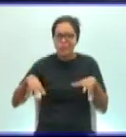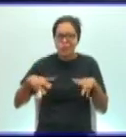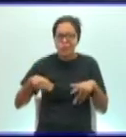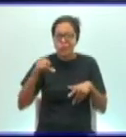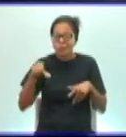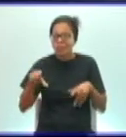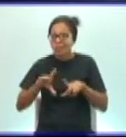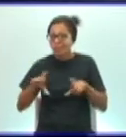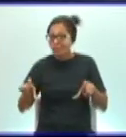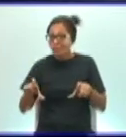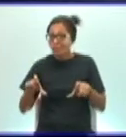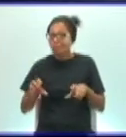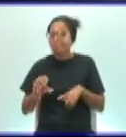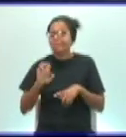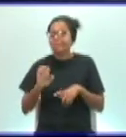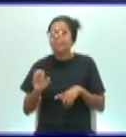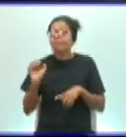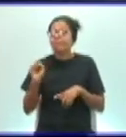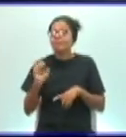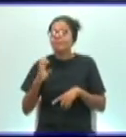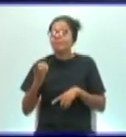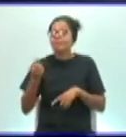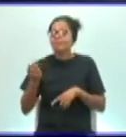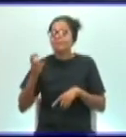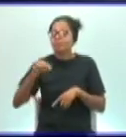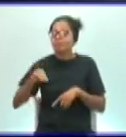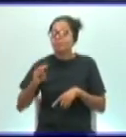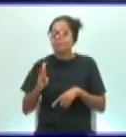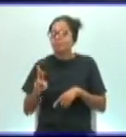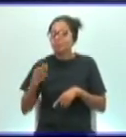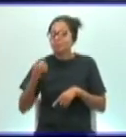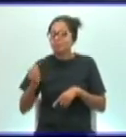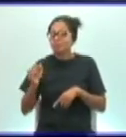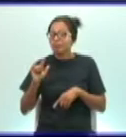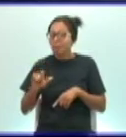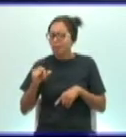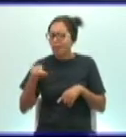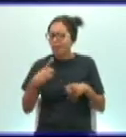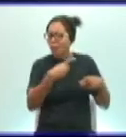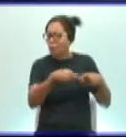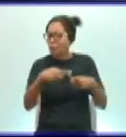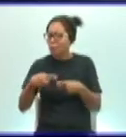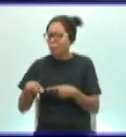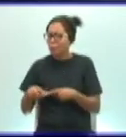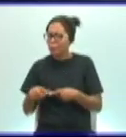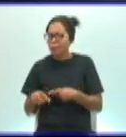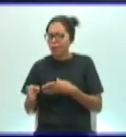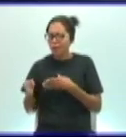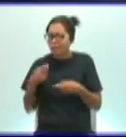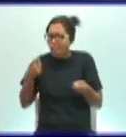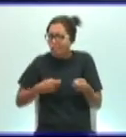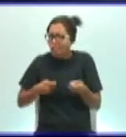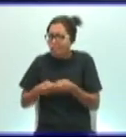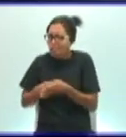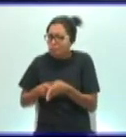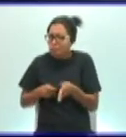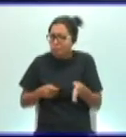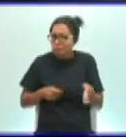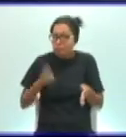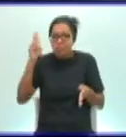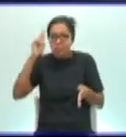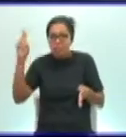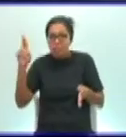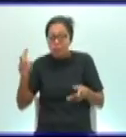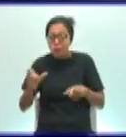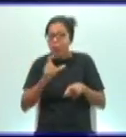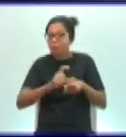el Segundo Frente Nacional del Escambray, donde estaba integrado por una serie de elementos que un poco se desviaron de la lucha. Recuerden que los campesinos del territorio